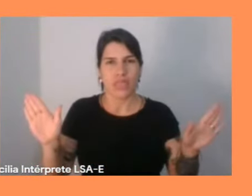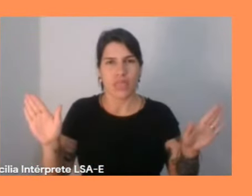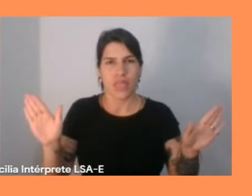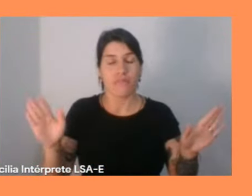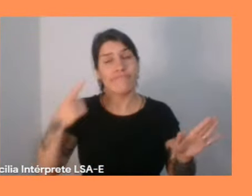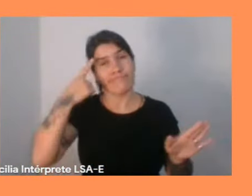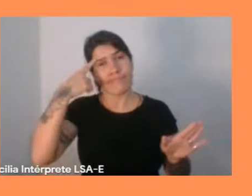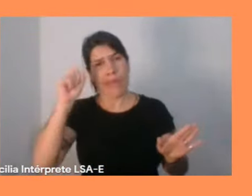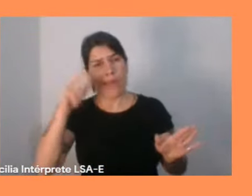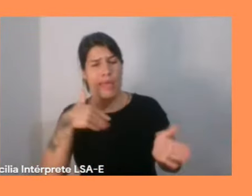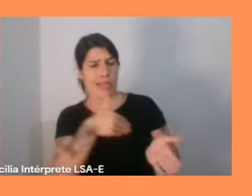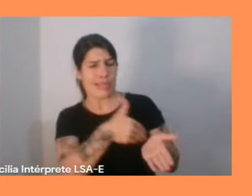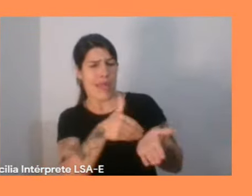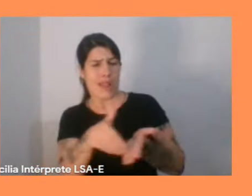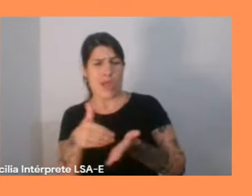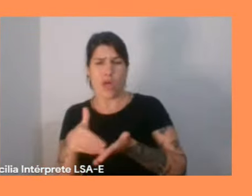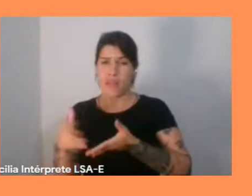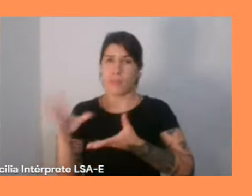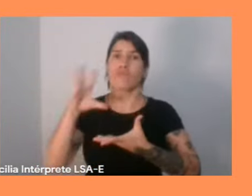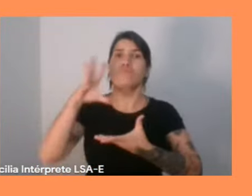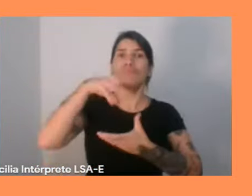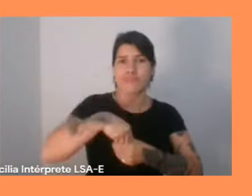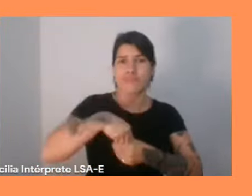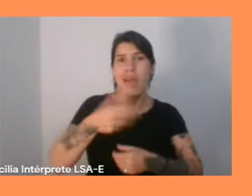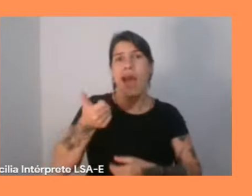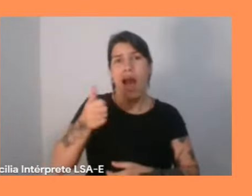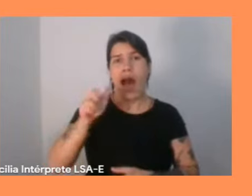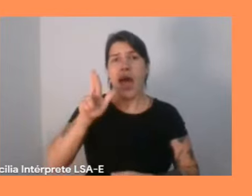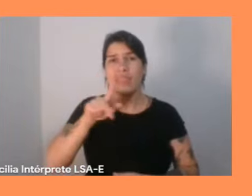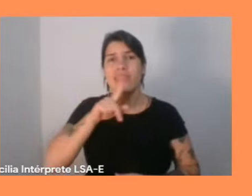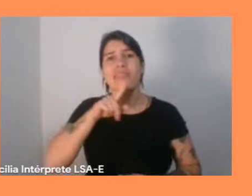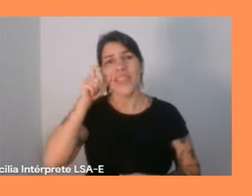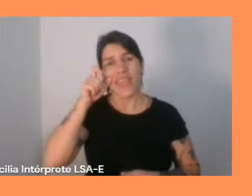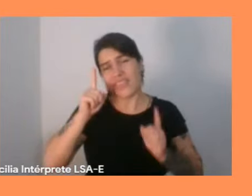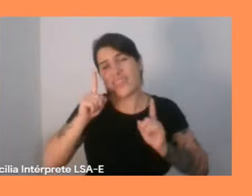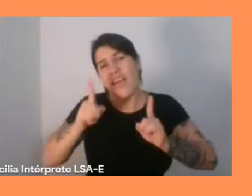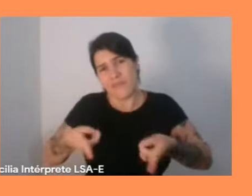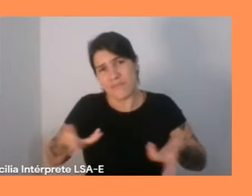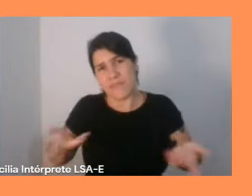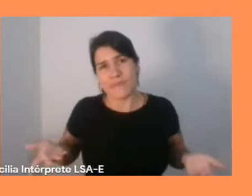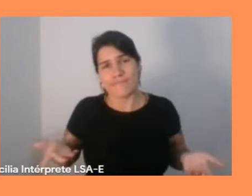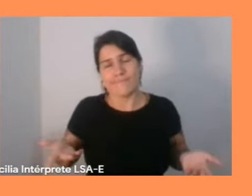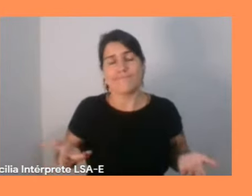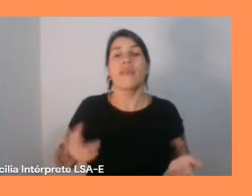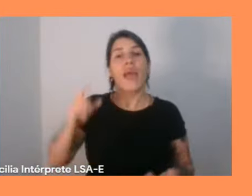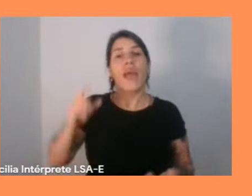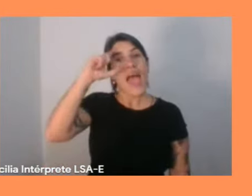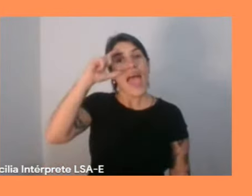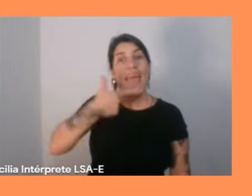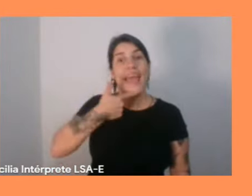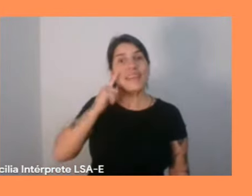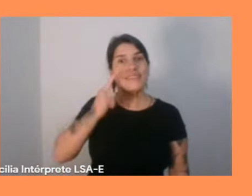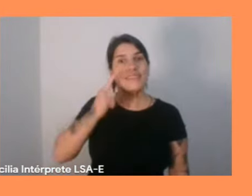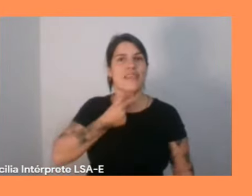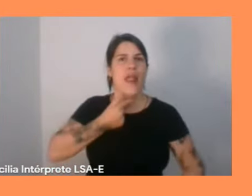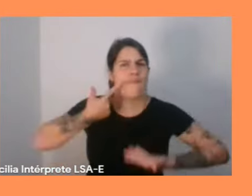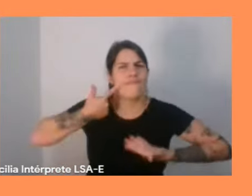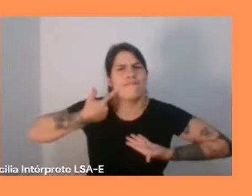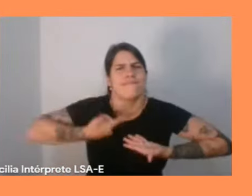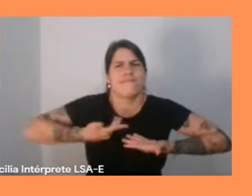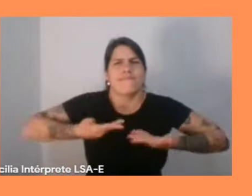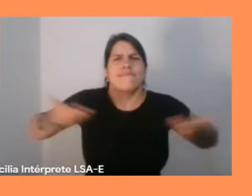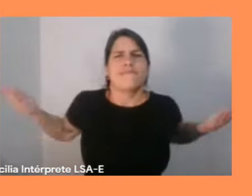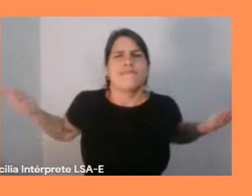artísticas. La ESI procura visibilizar a las autoras mujeres y sus obras, prevenir